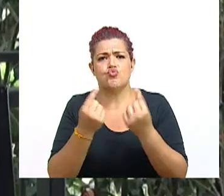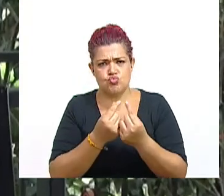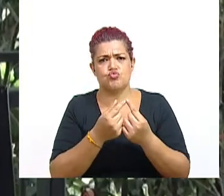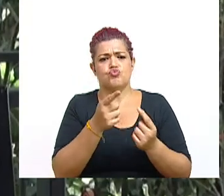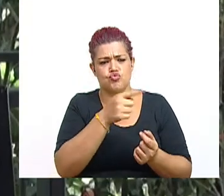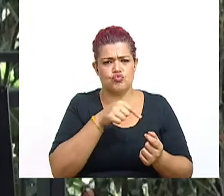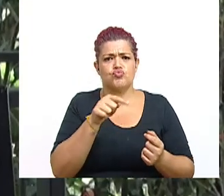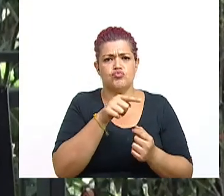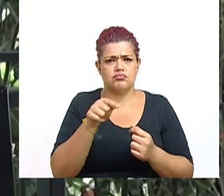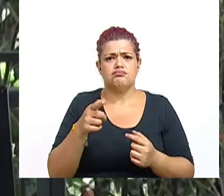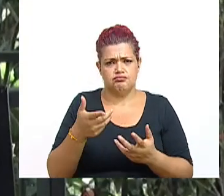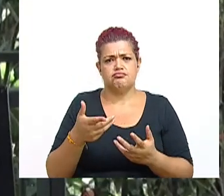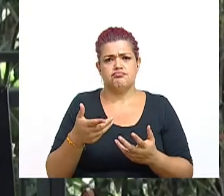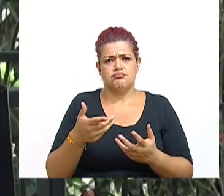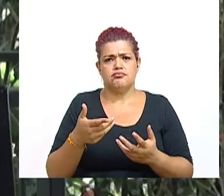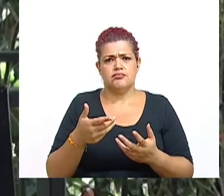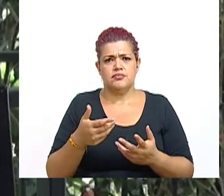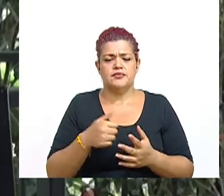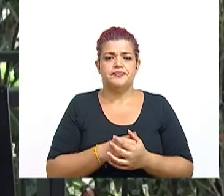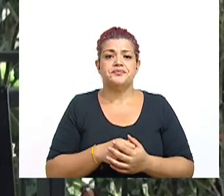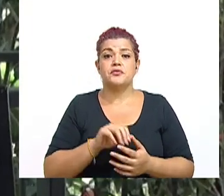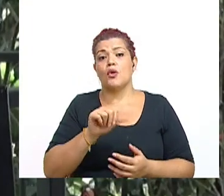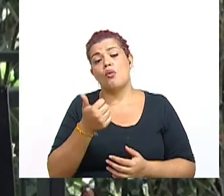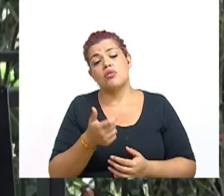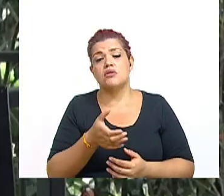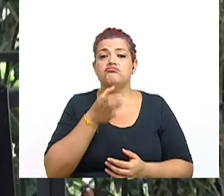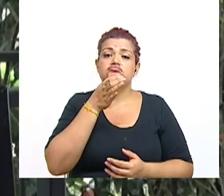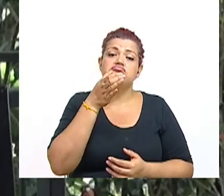Otra recomendación que daría sería que